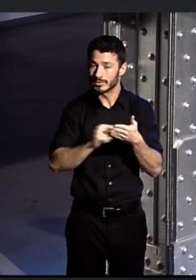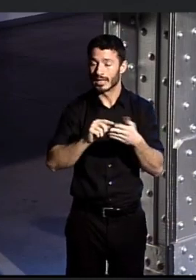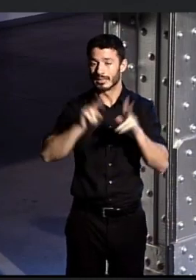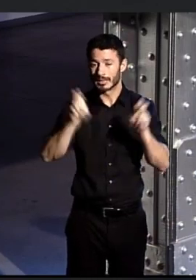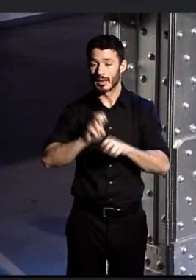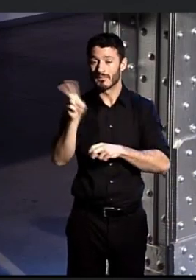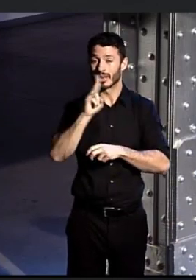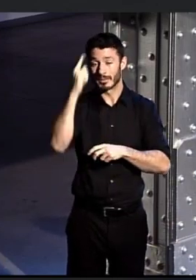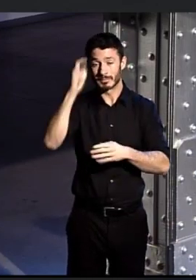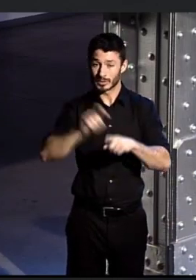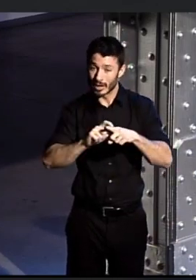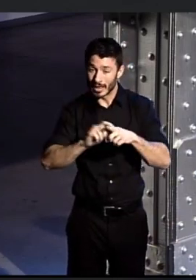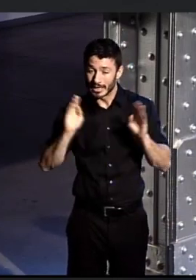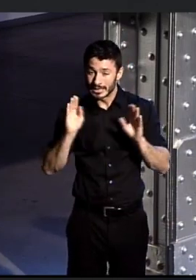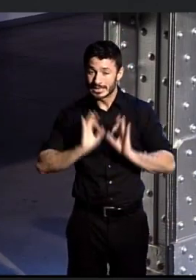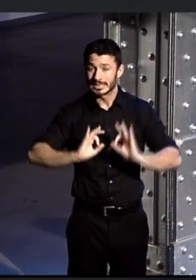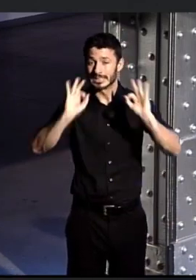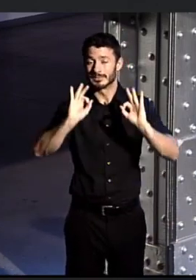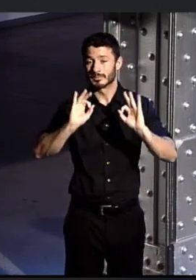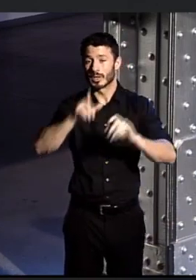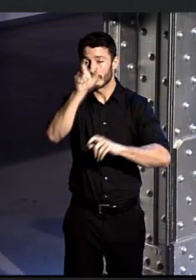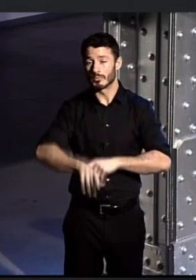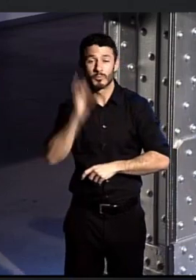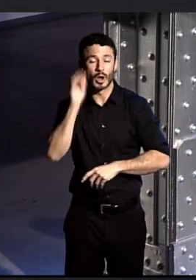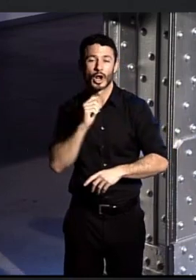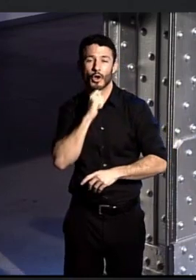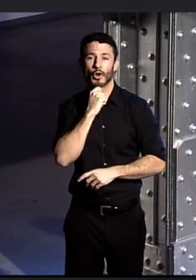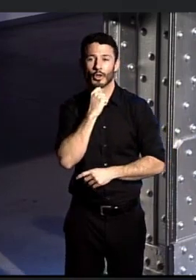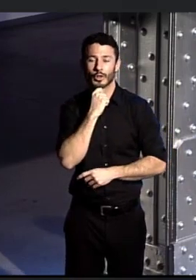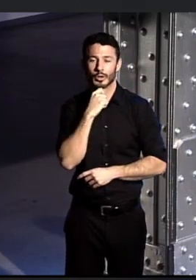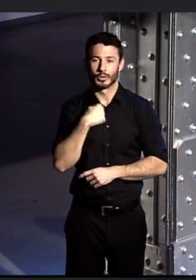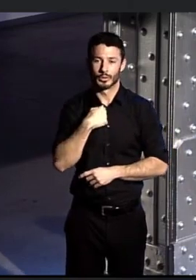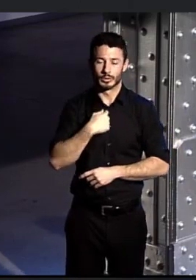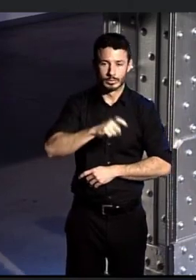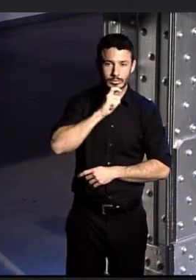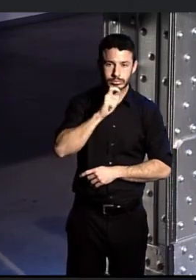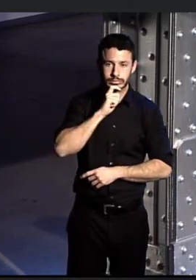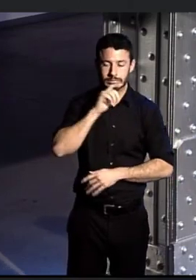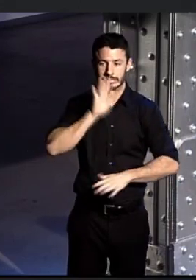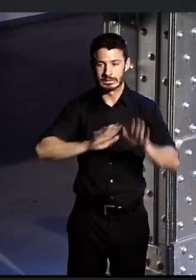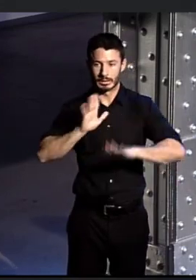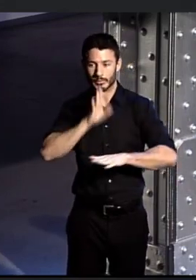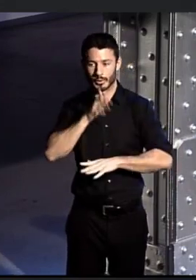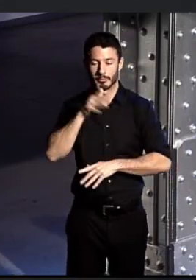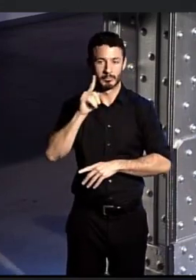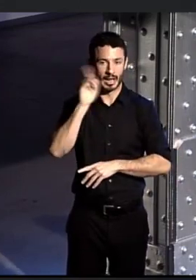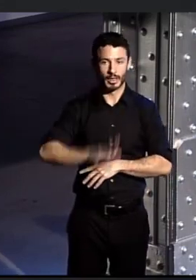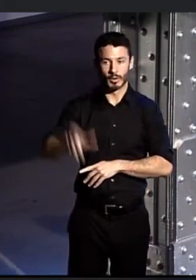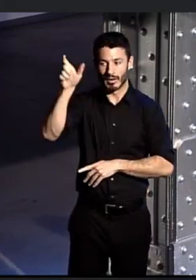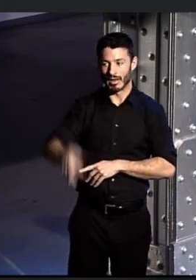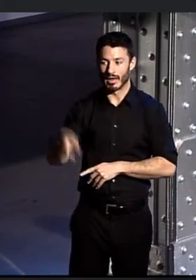sobre la misoginia. Bueno, pues ahí me las vi y me las deseé porque me parece muy mal linchar a Julio Verne, que es un autor que